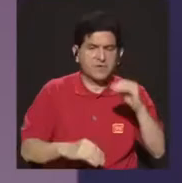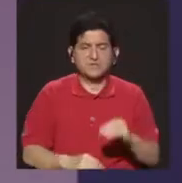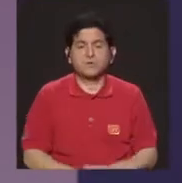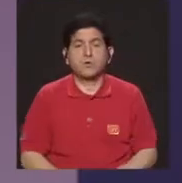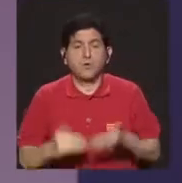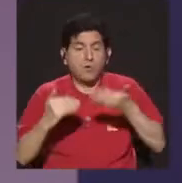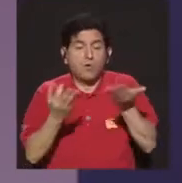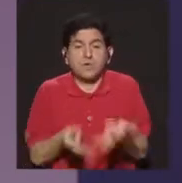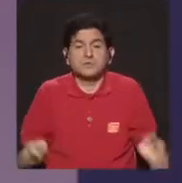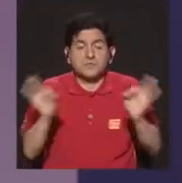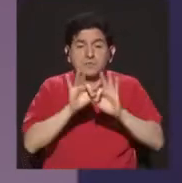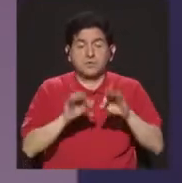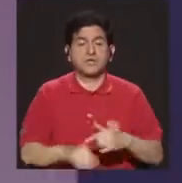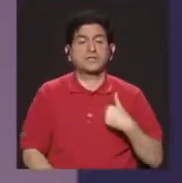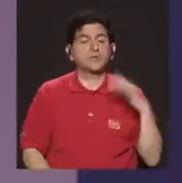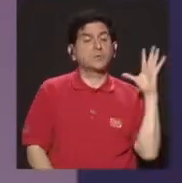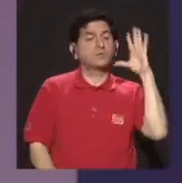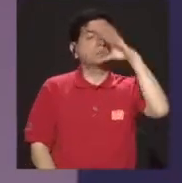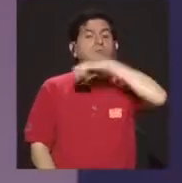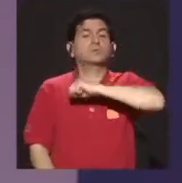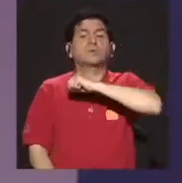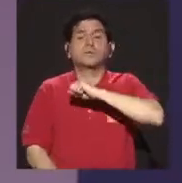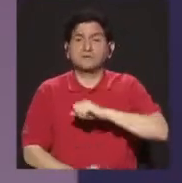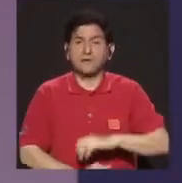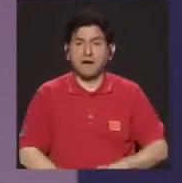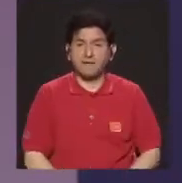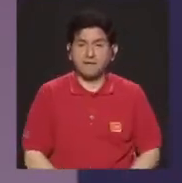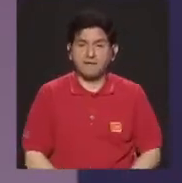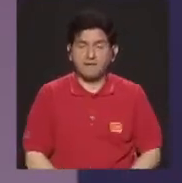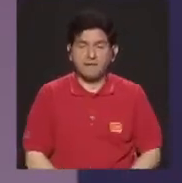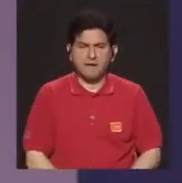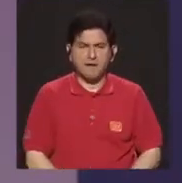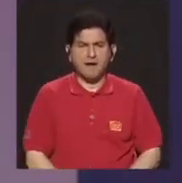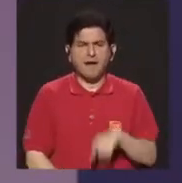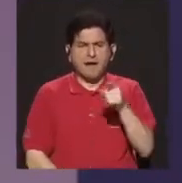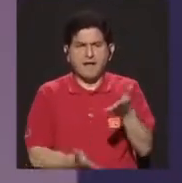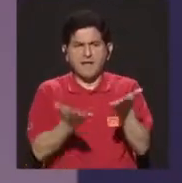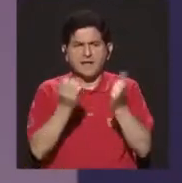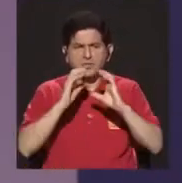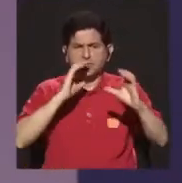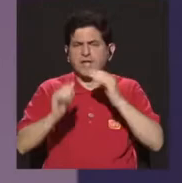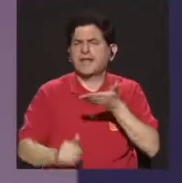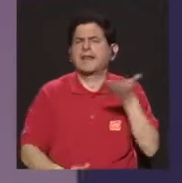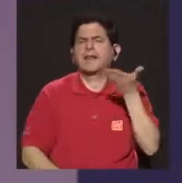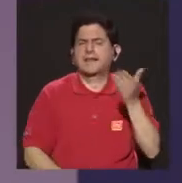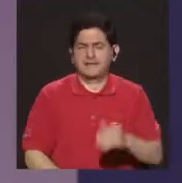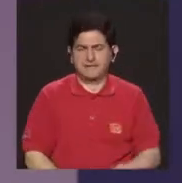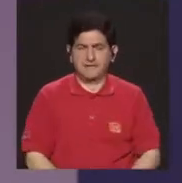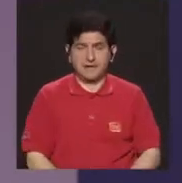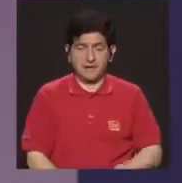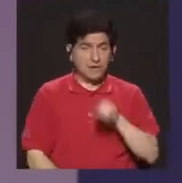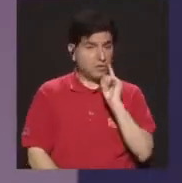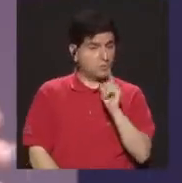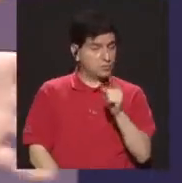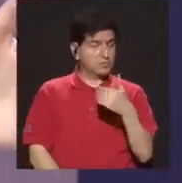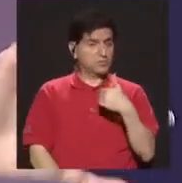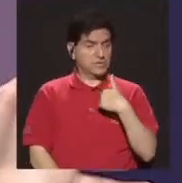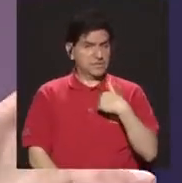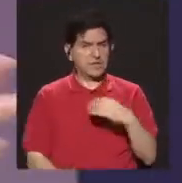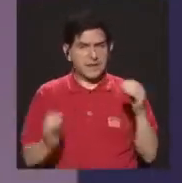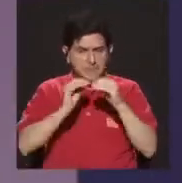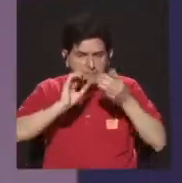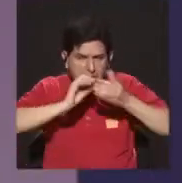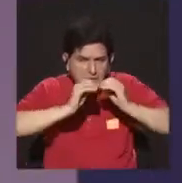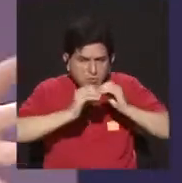importante ahí es donde uno piensa darse cuenta bueno qué es lo que quieren comunicar ciertos medios y cuando estén es mayor cantidad